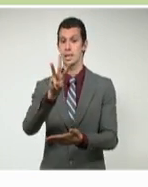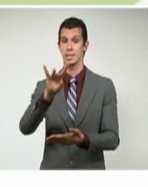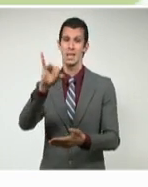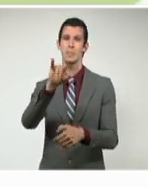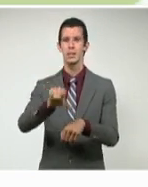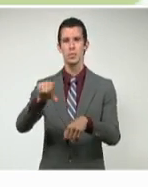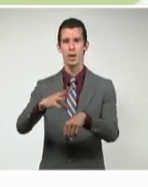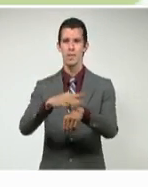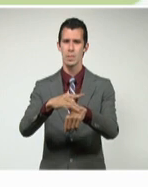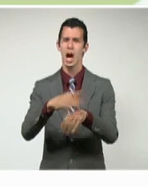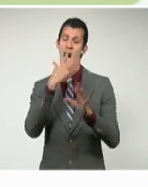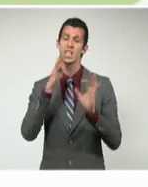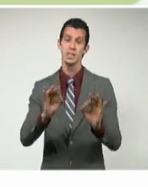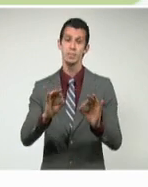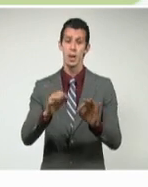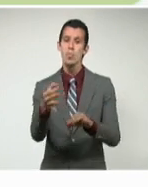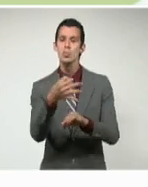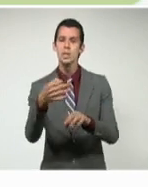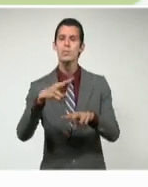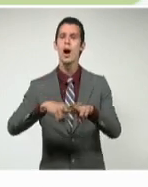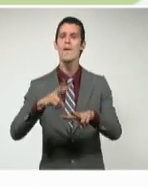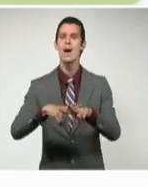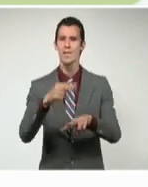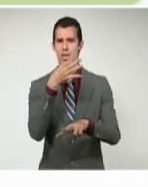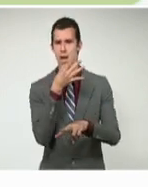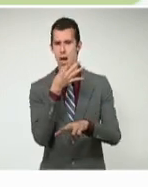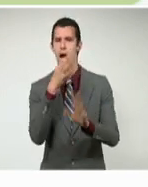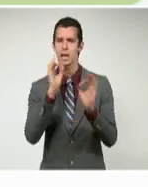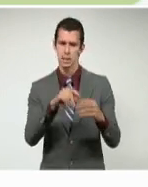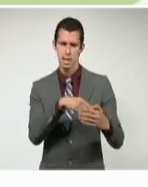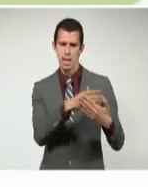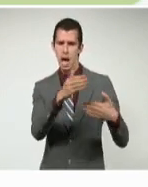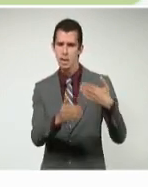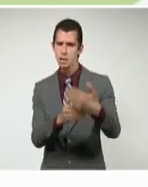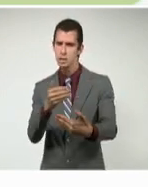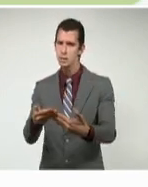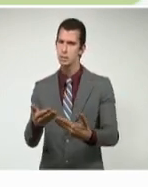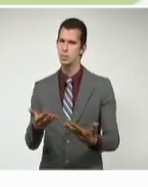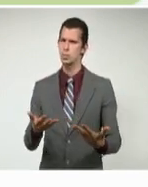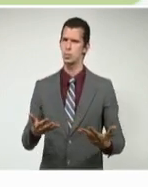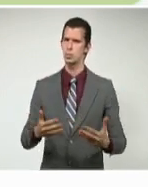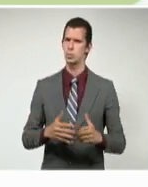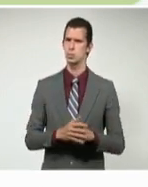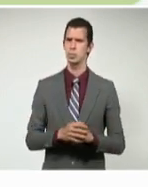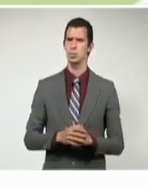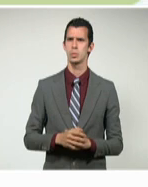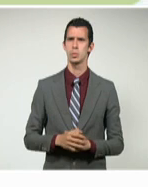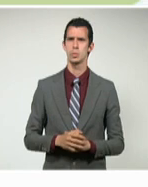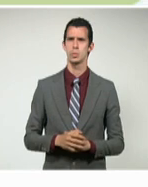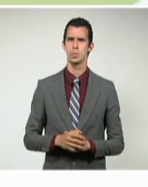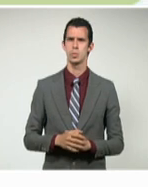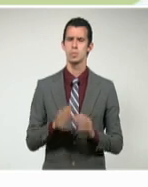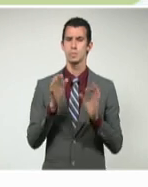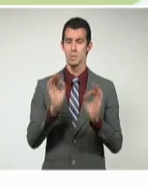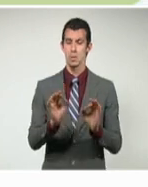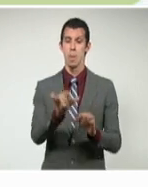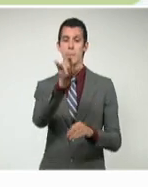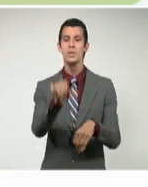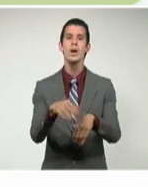Habana Vieja durante todos estos días. Y si les digo que entre esos números contamos con la presencia